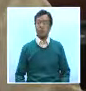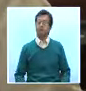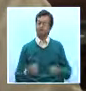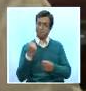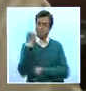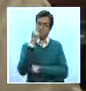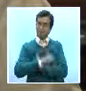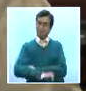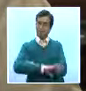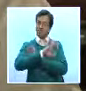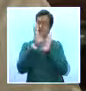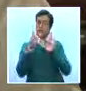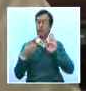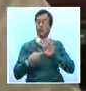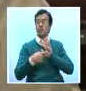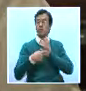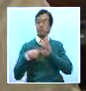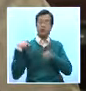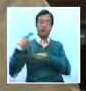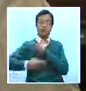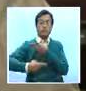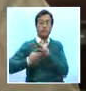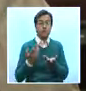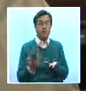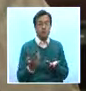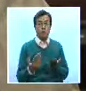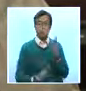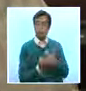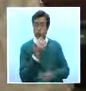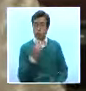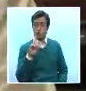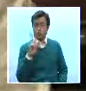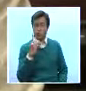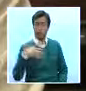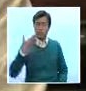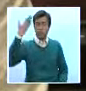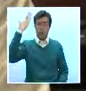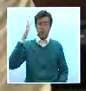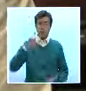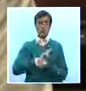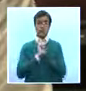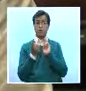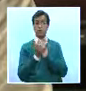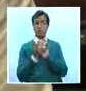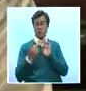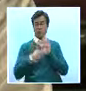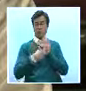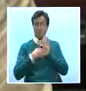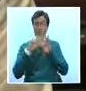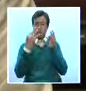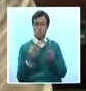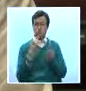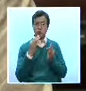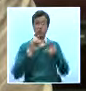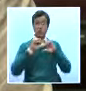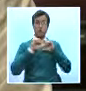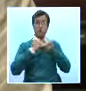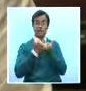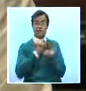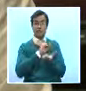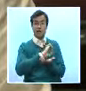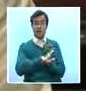Queda claro que la idea de gravar con un impuesto a las herencias no es nueva en el país. De hecho, desde la reforma tributaria aprobada por la Asamblea Constituyente de